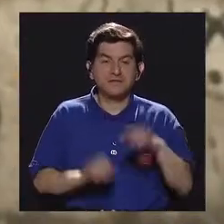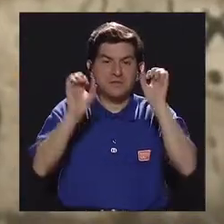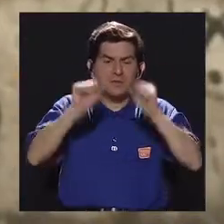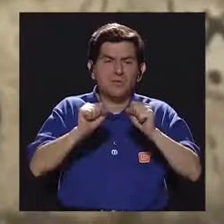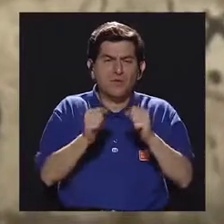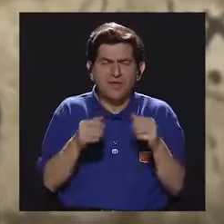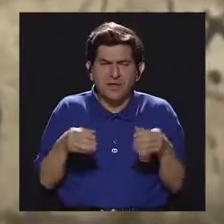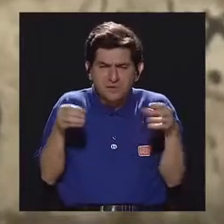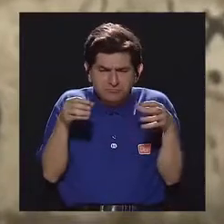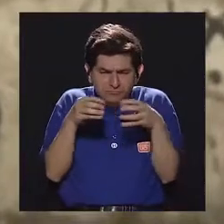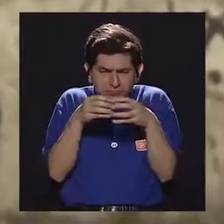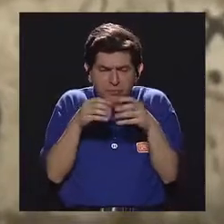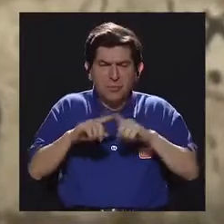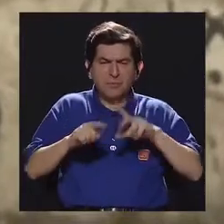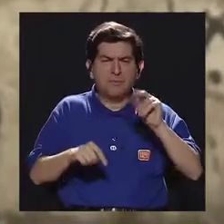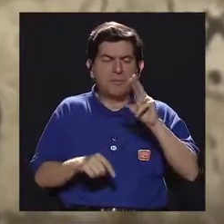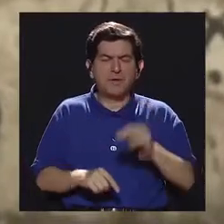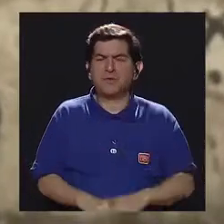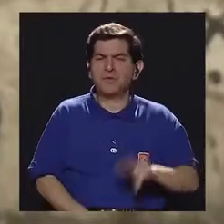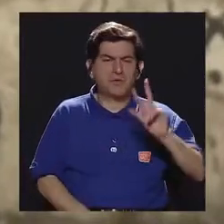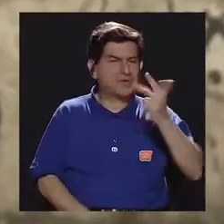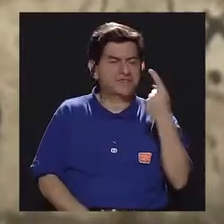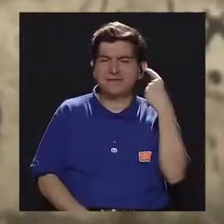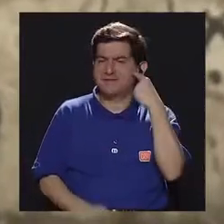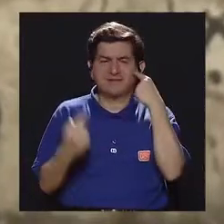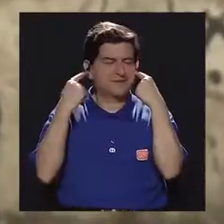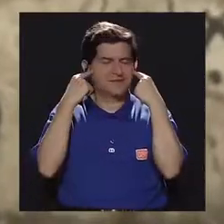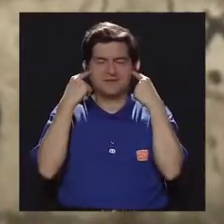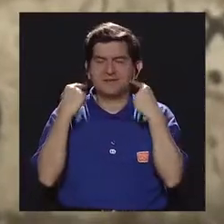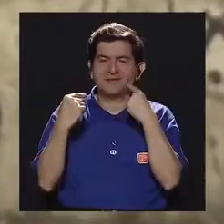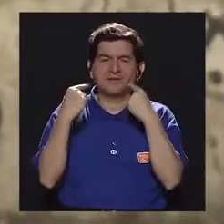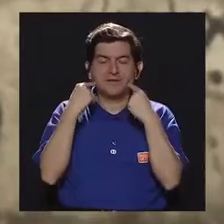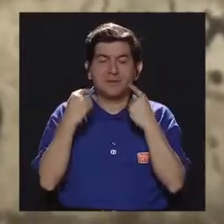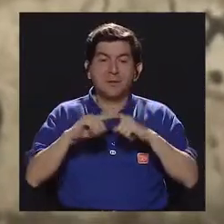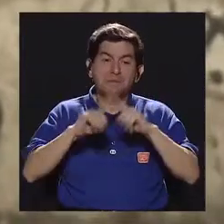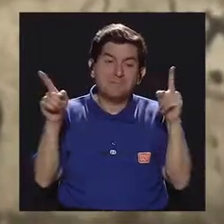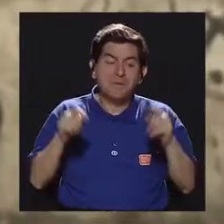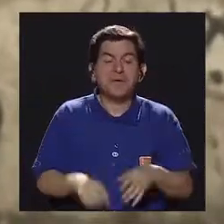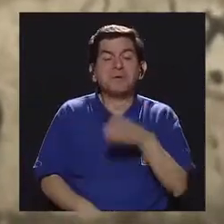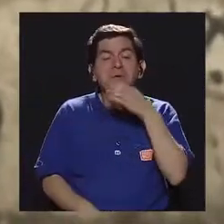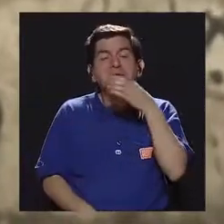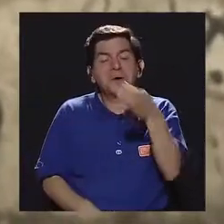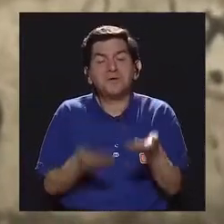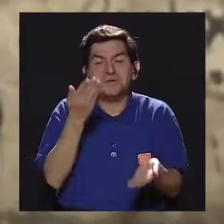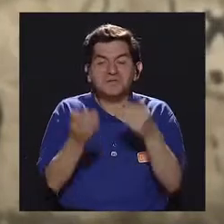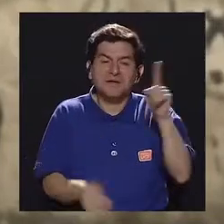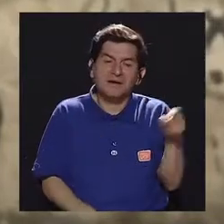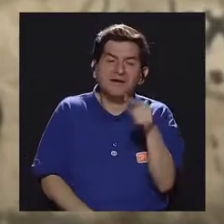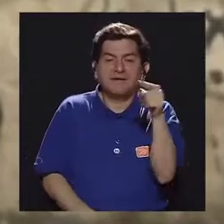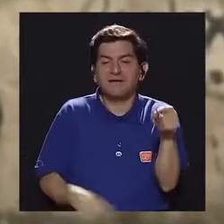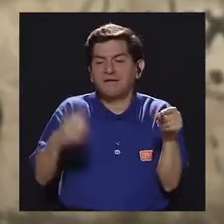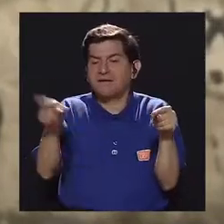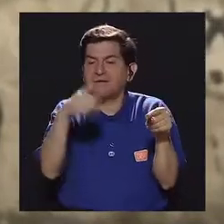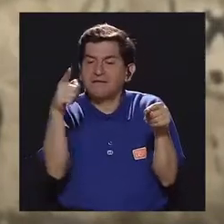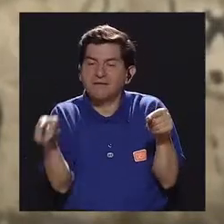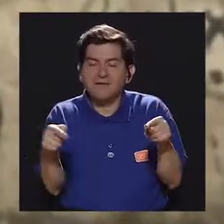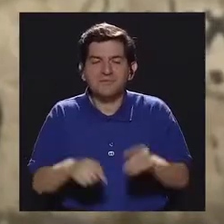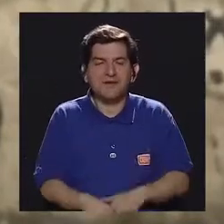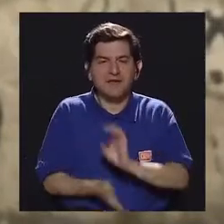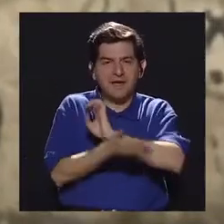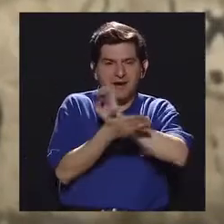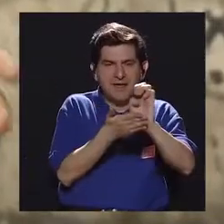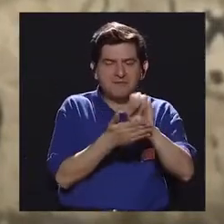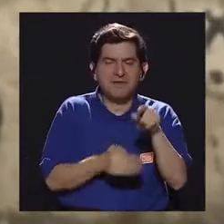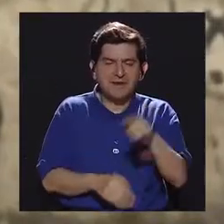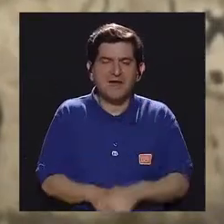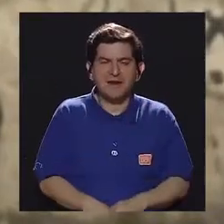anterior, pero no específicamente asociado al tercer molar, pero muchas veces ortodónticamente recomiendan quitar esa muela precisamente